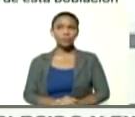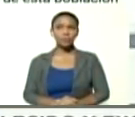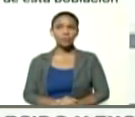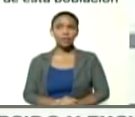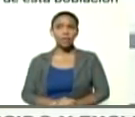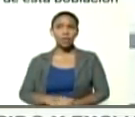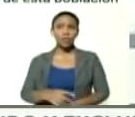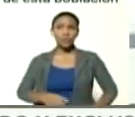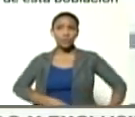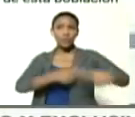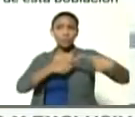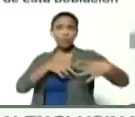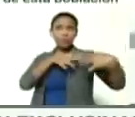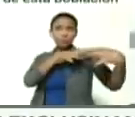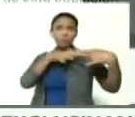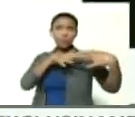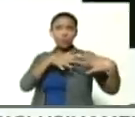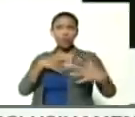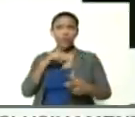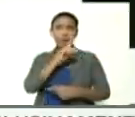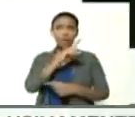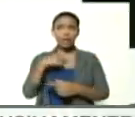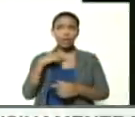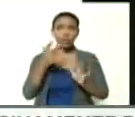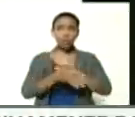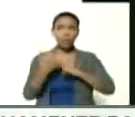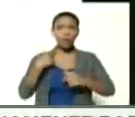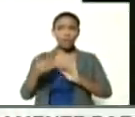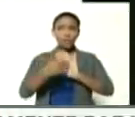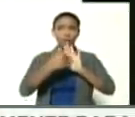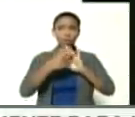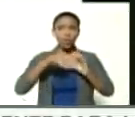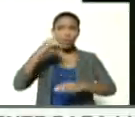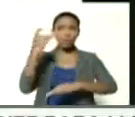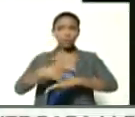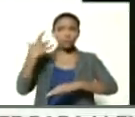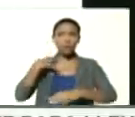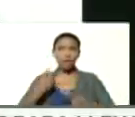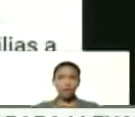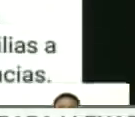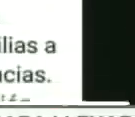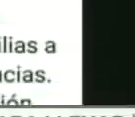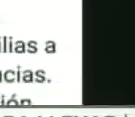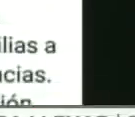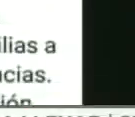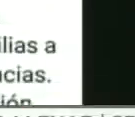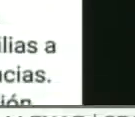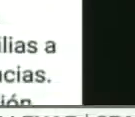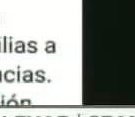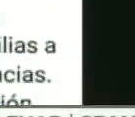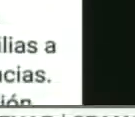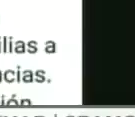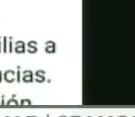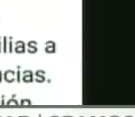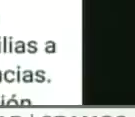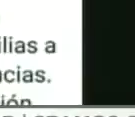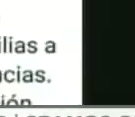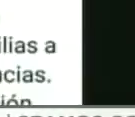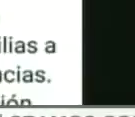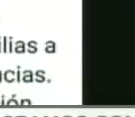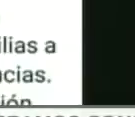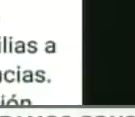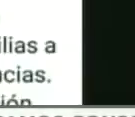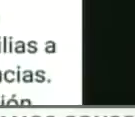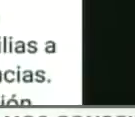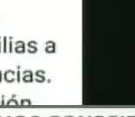Los enfrentamientos armados en la zona limítrofe de Arauca y Apure están afectando gravemente la vida de la población civil y ha obligado a familias a abandonar su hogar y sus